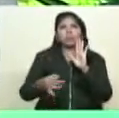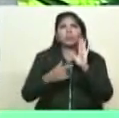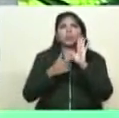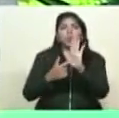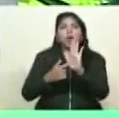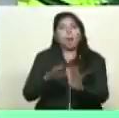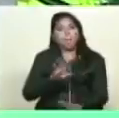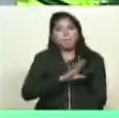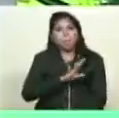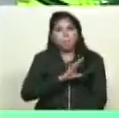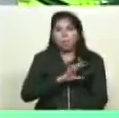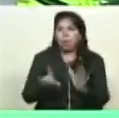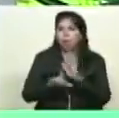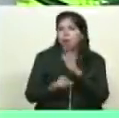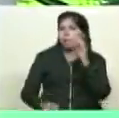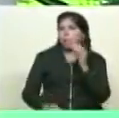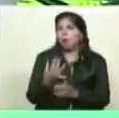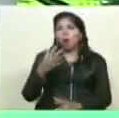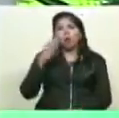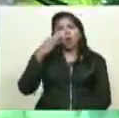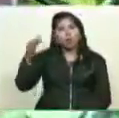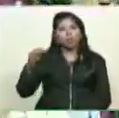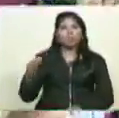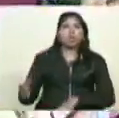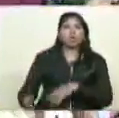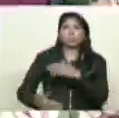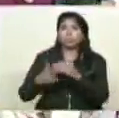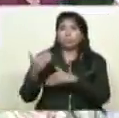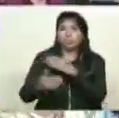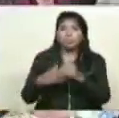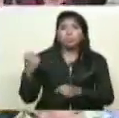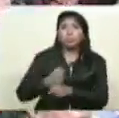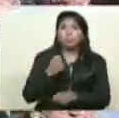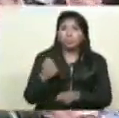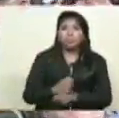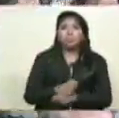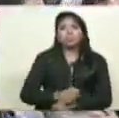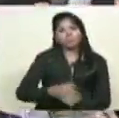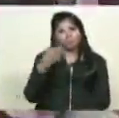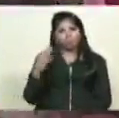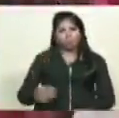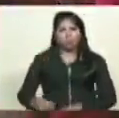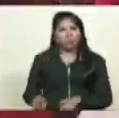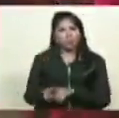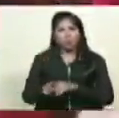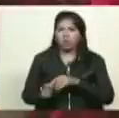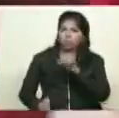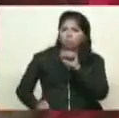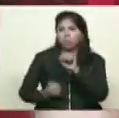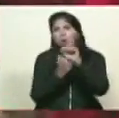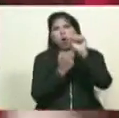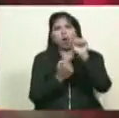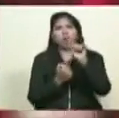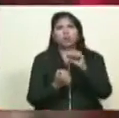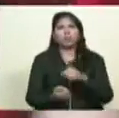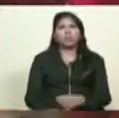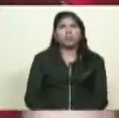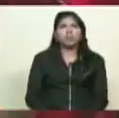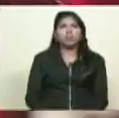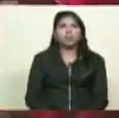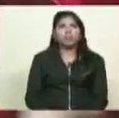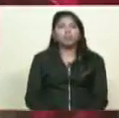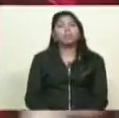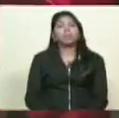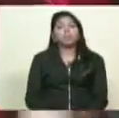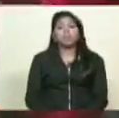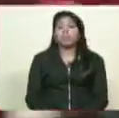consejos productivos de trabajadores que le dé fuerza constitucional y legal al máximo nivel a los